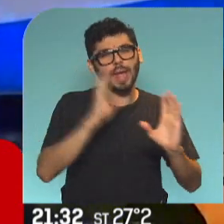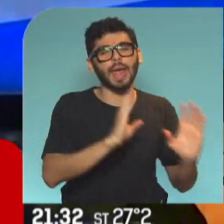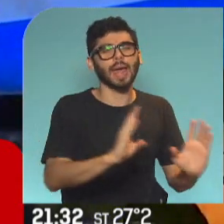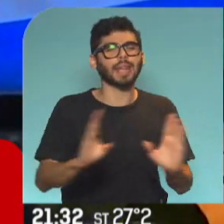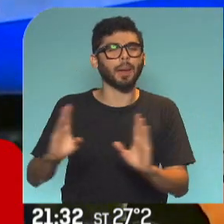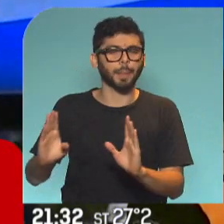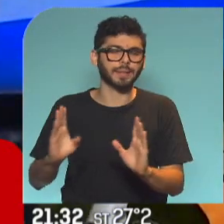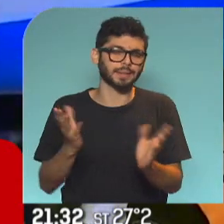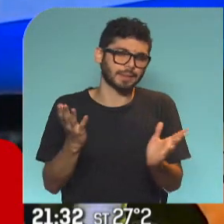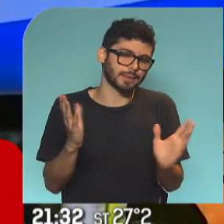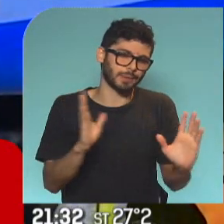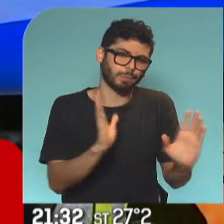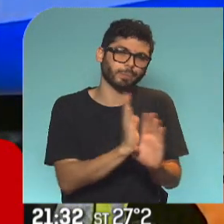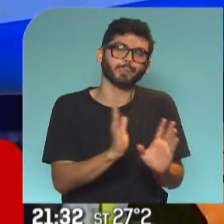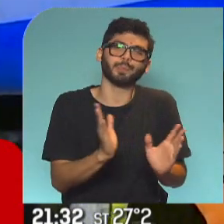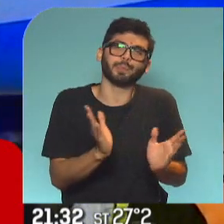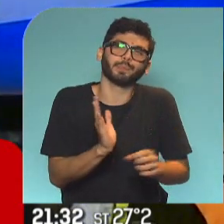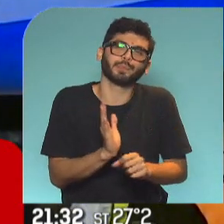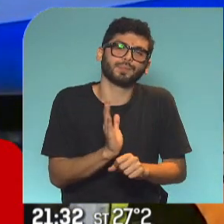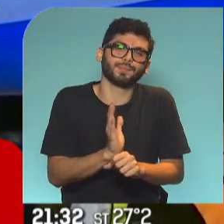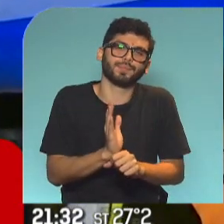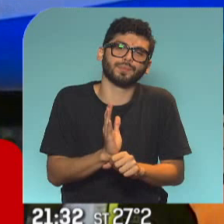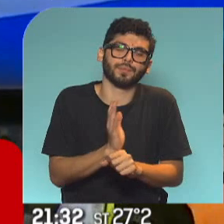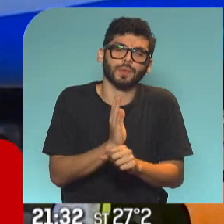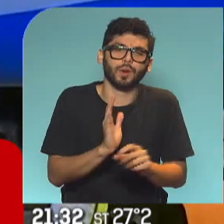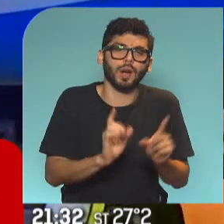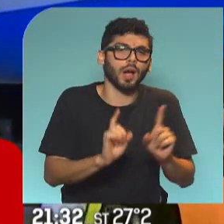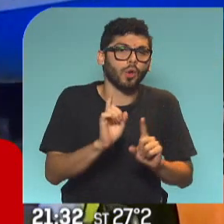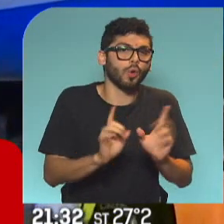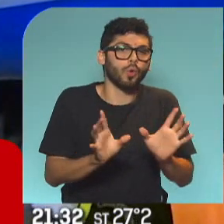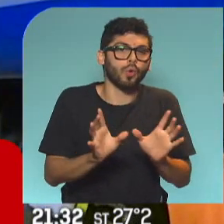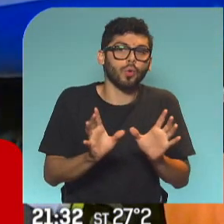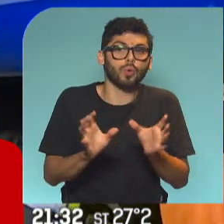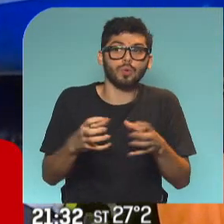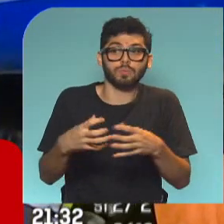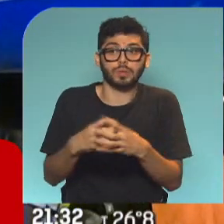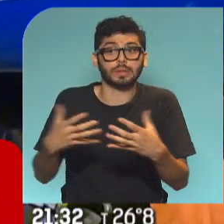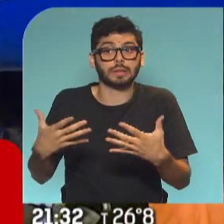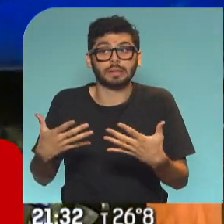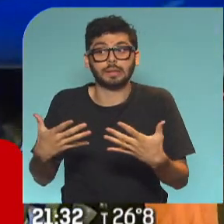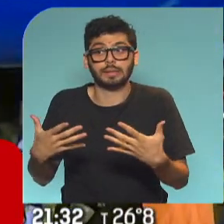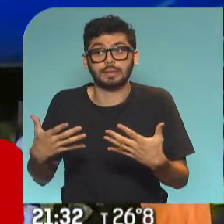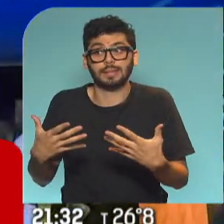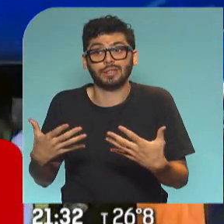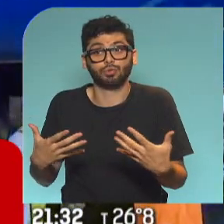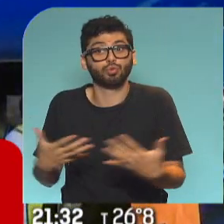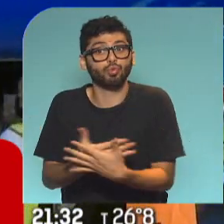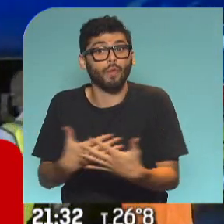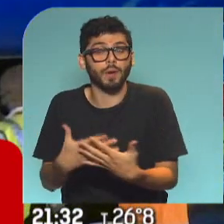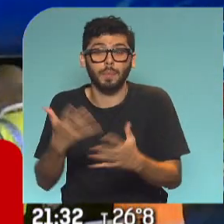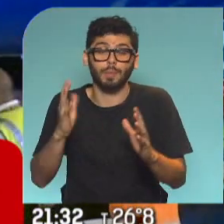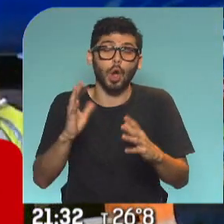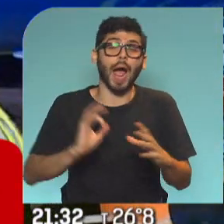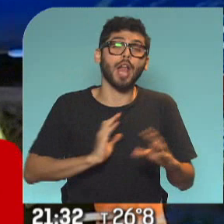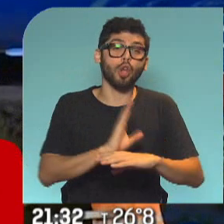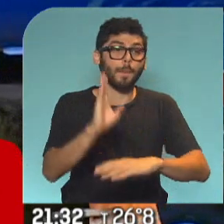¿no? Los momentos donde algún sector fue el más afectado. Sí, después de mediados de